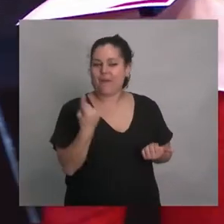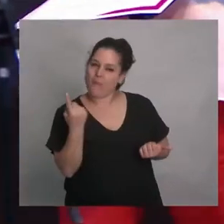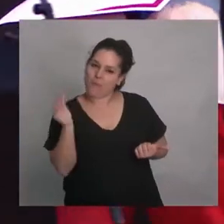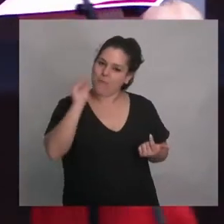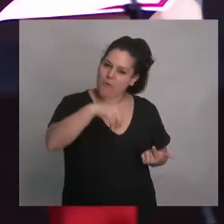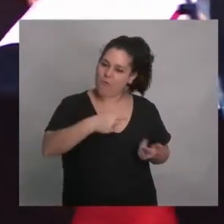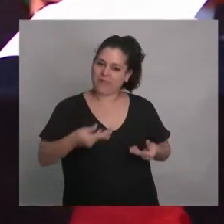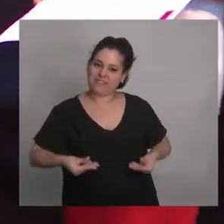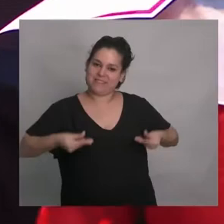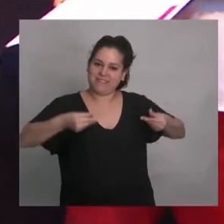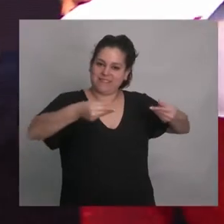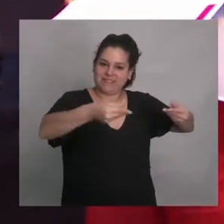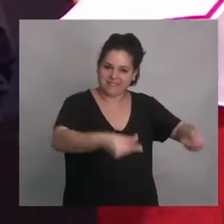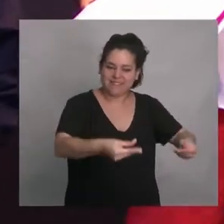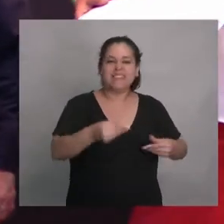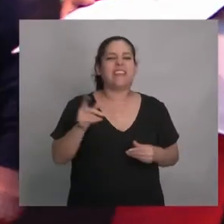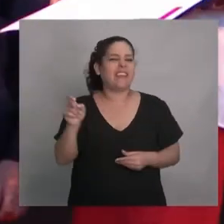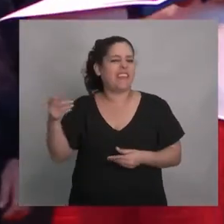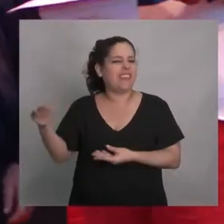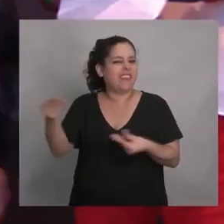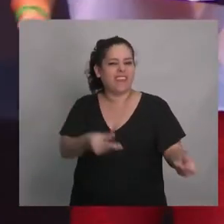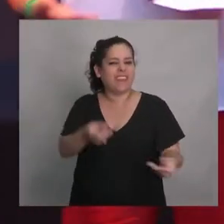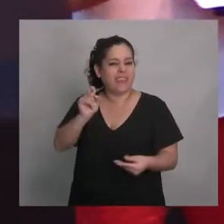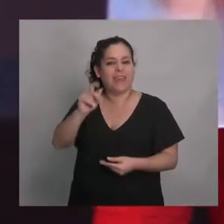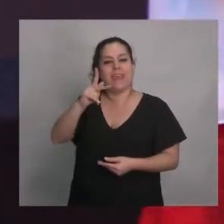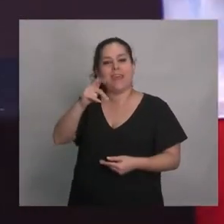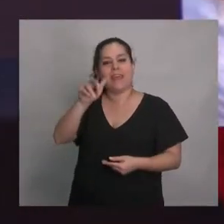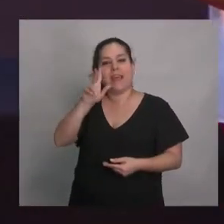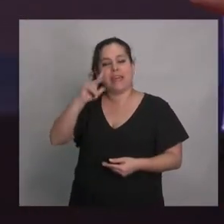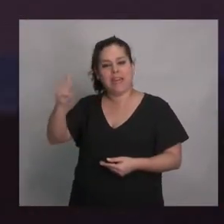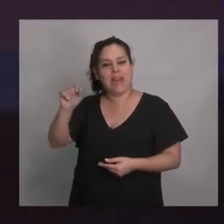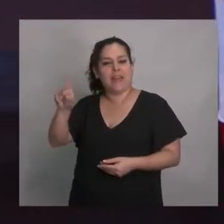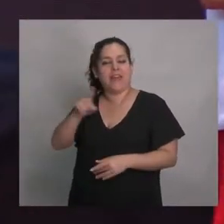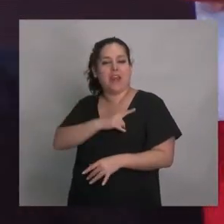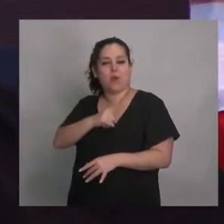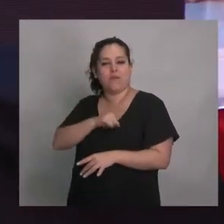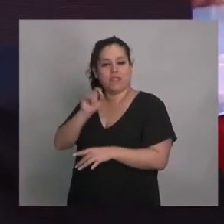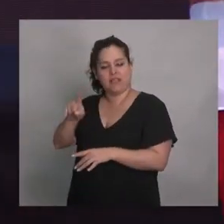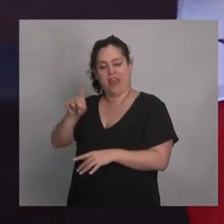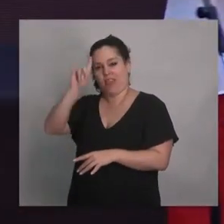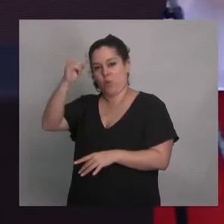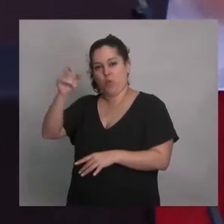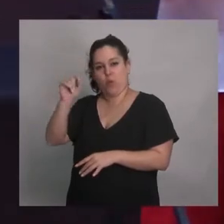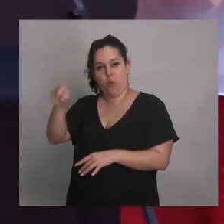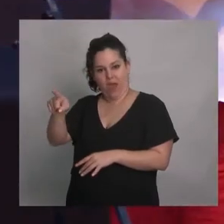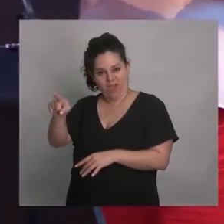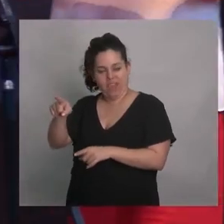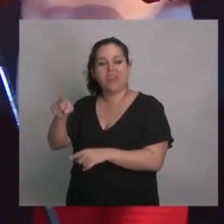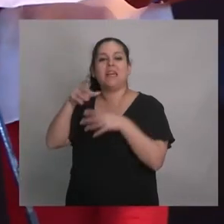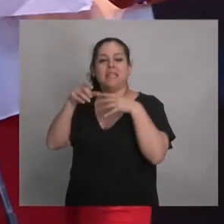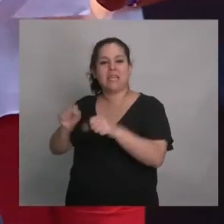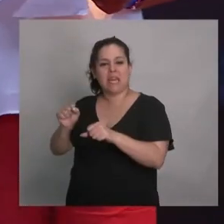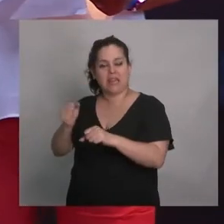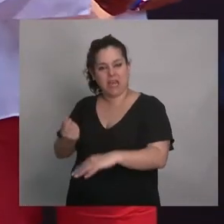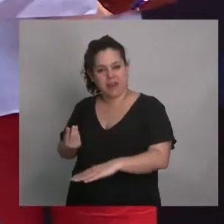entrega karina bat yang yng de la universidad de la república del uruguay y secretaria